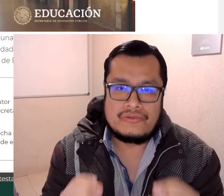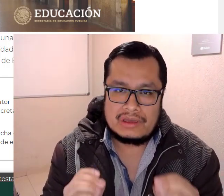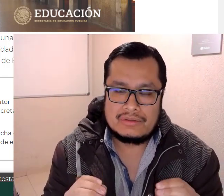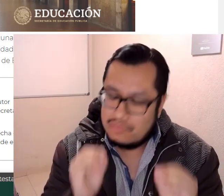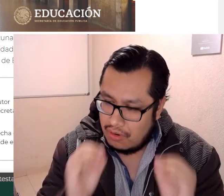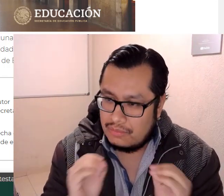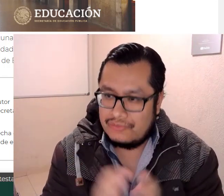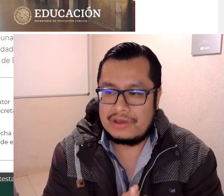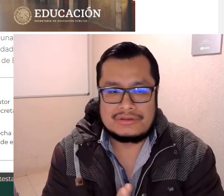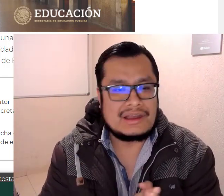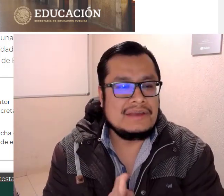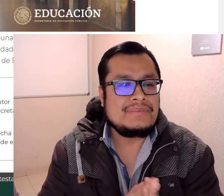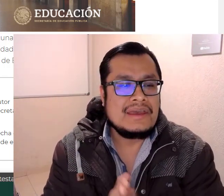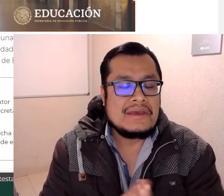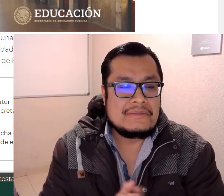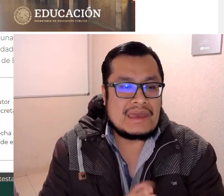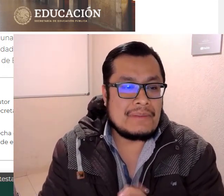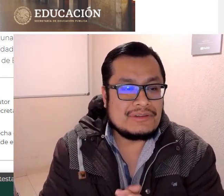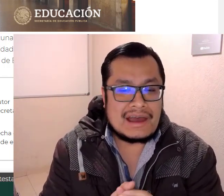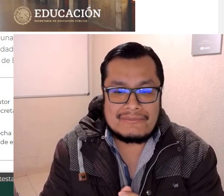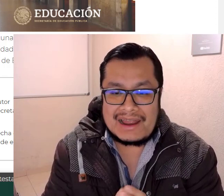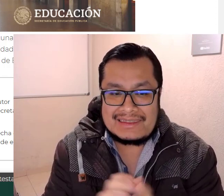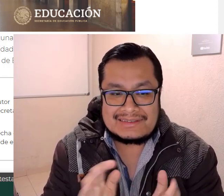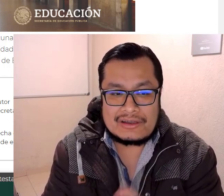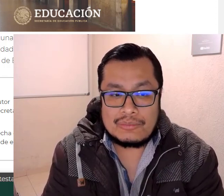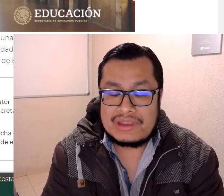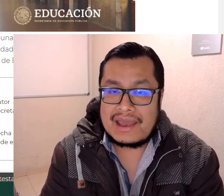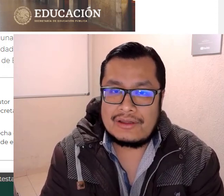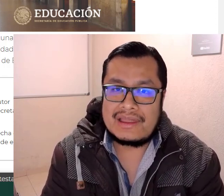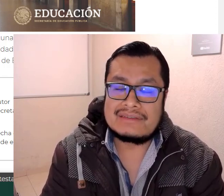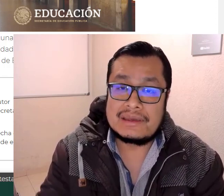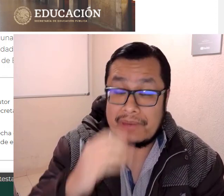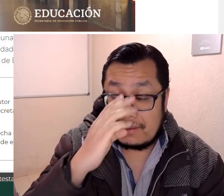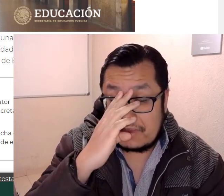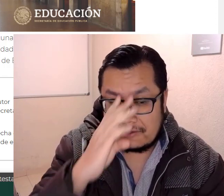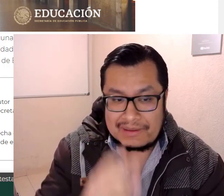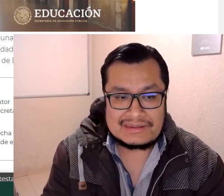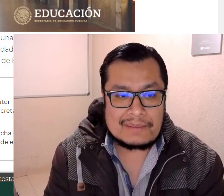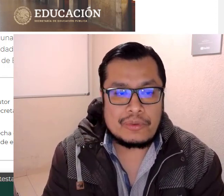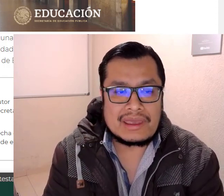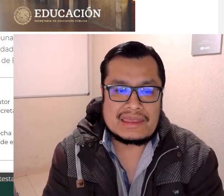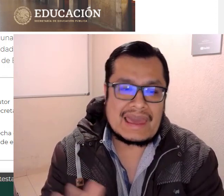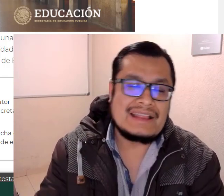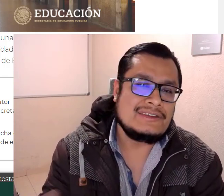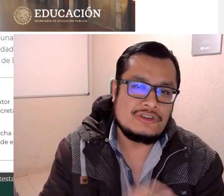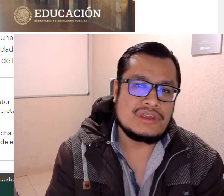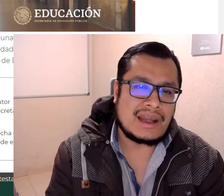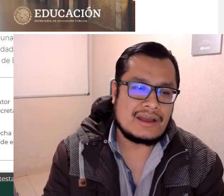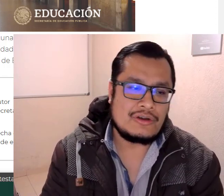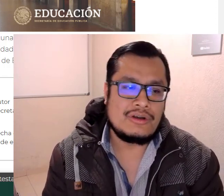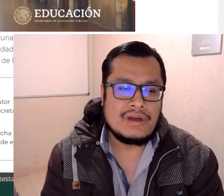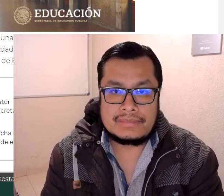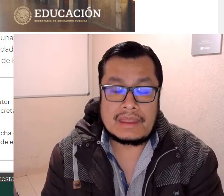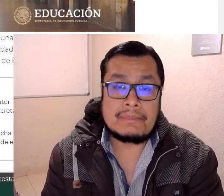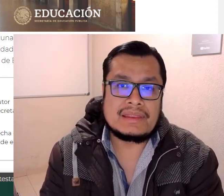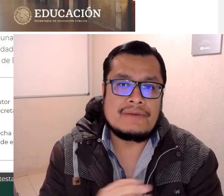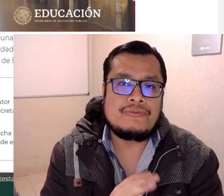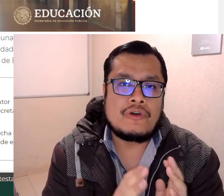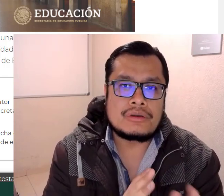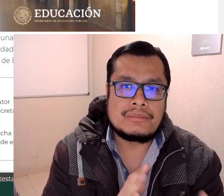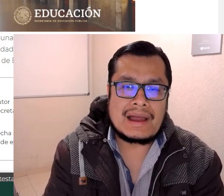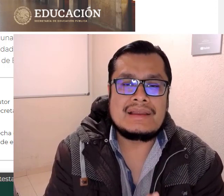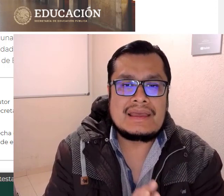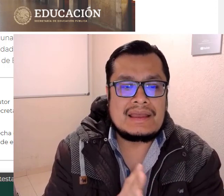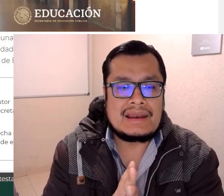muy frío muy frío sale bien vamos a hablar de este comunicado de la sep en especial porque ya inició y arrancó de manera